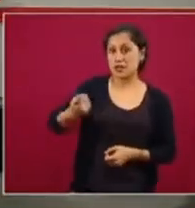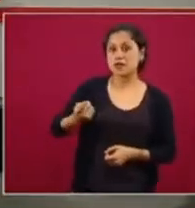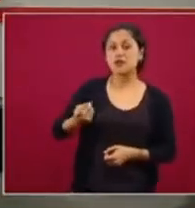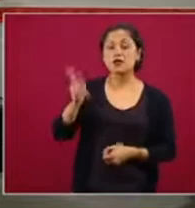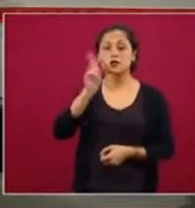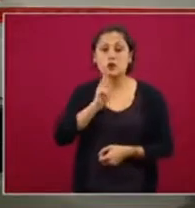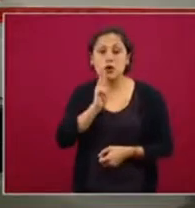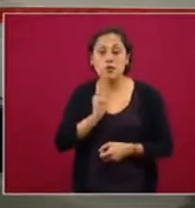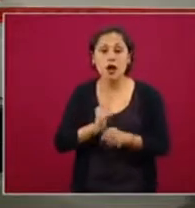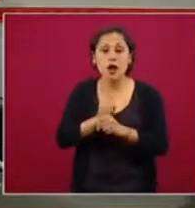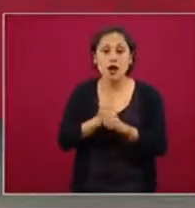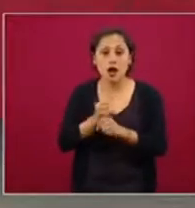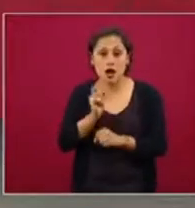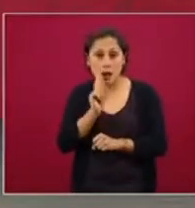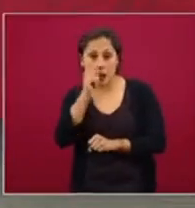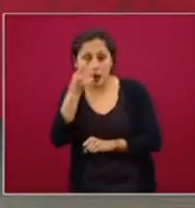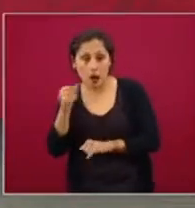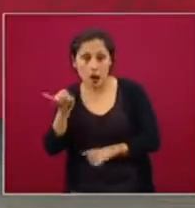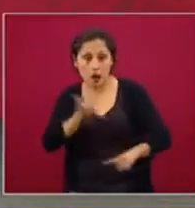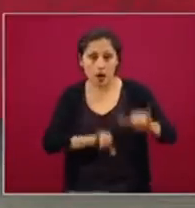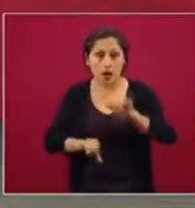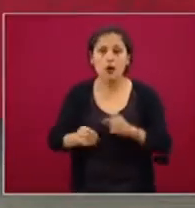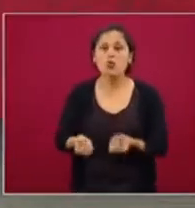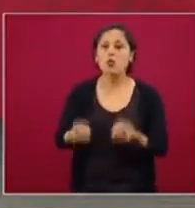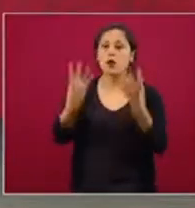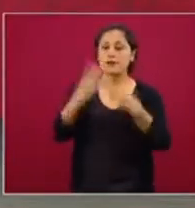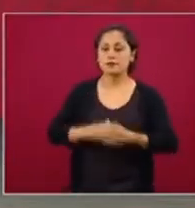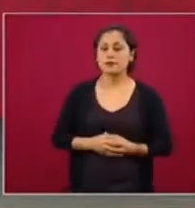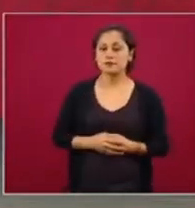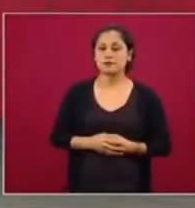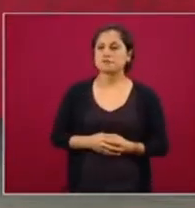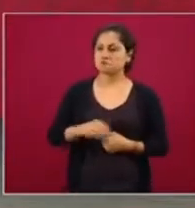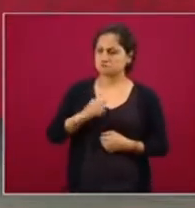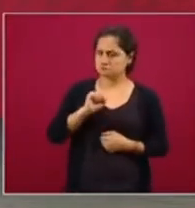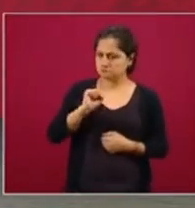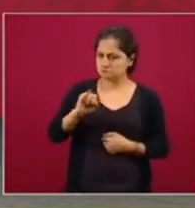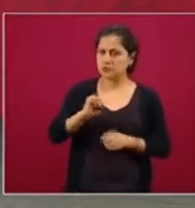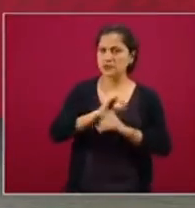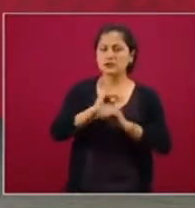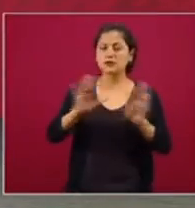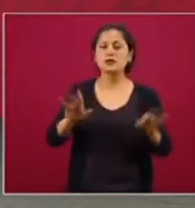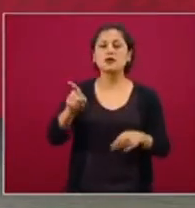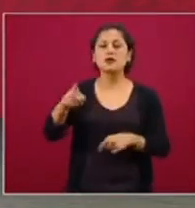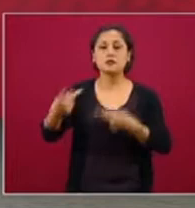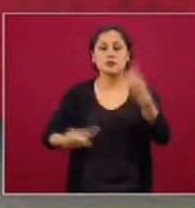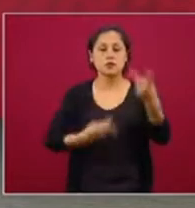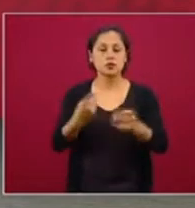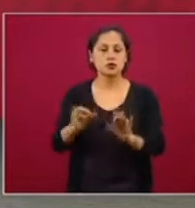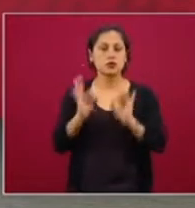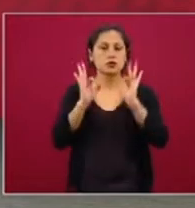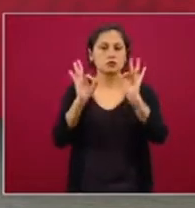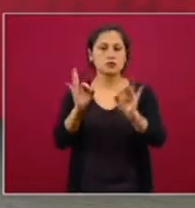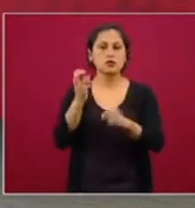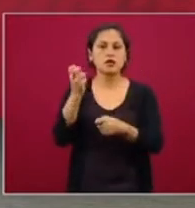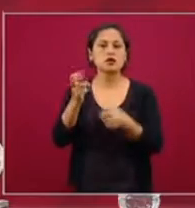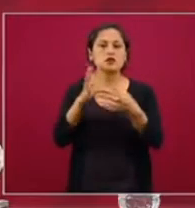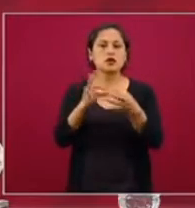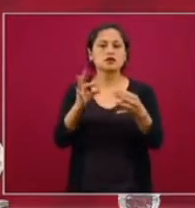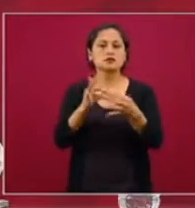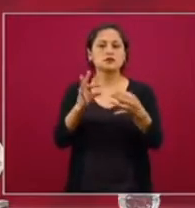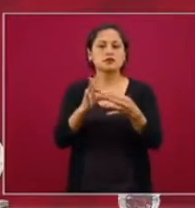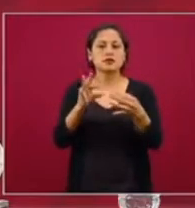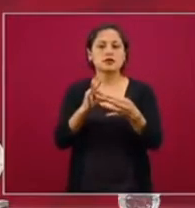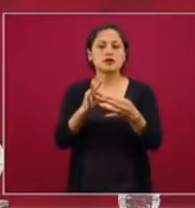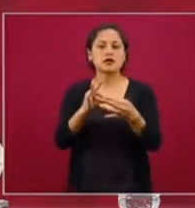Gracias, Alejandro. Con mucho gusto, y qué bueno que hace esta pregunta, porque justo es parte del entendimiento de cómo